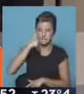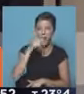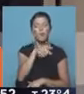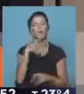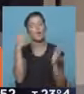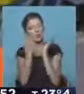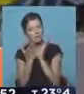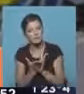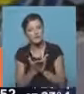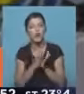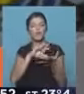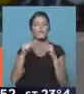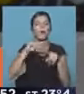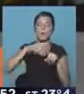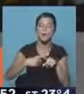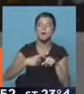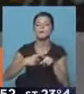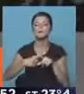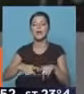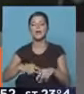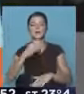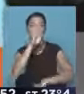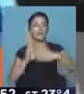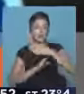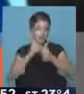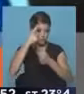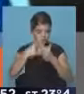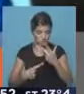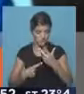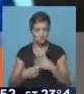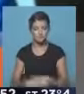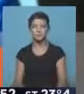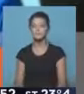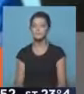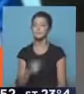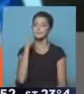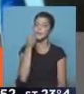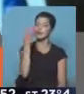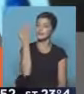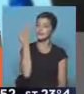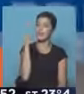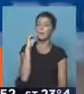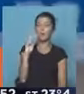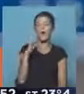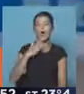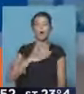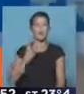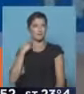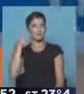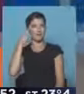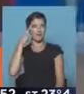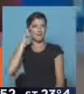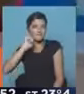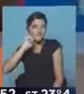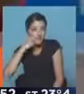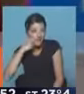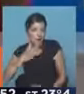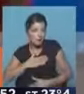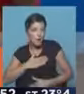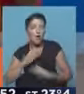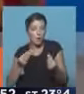modelos políticos y demás en general en estos días lo que uno ve es que muchas veces creo que el carisma lo que le gusta a uno y no piensa lo que le gusta